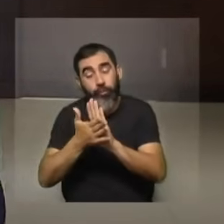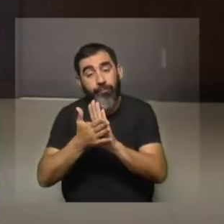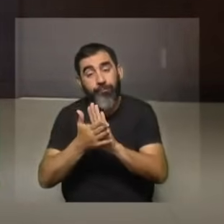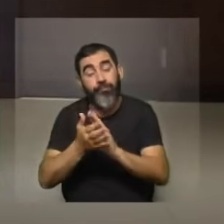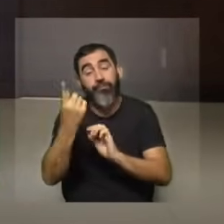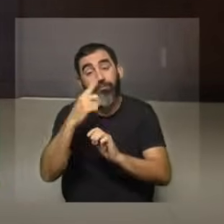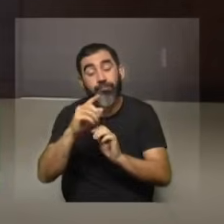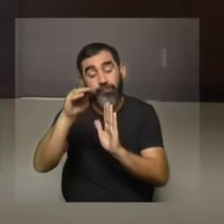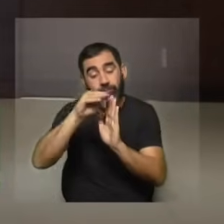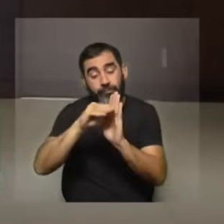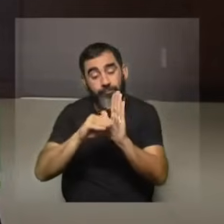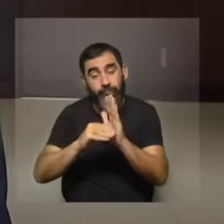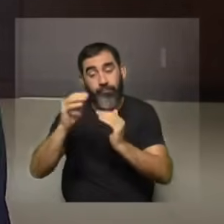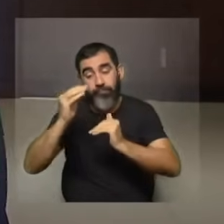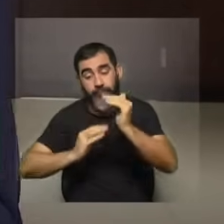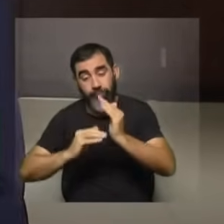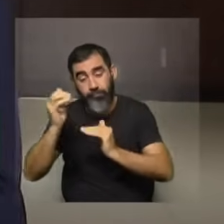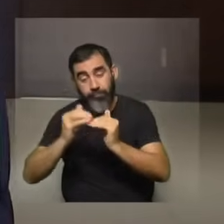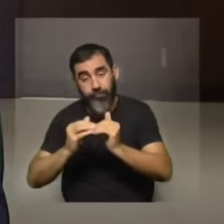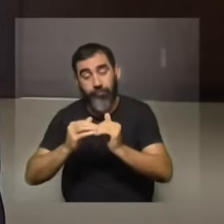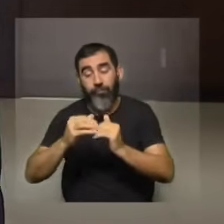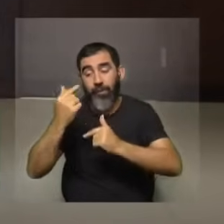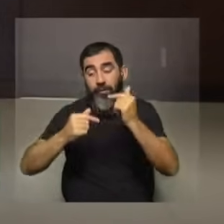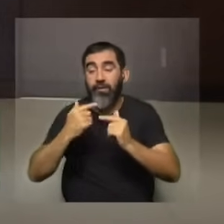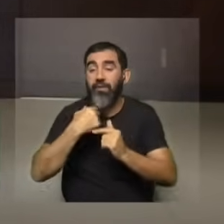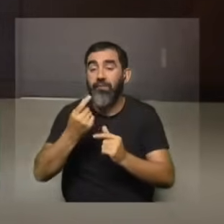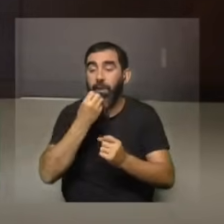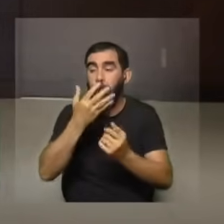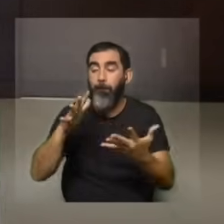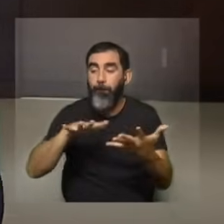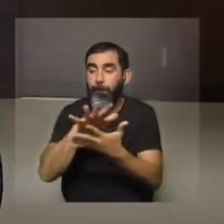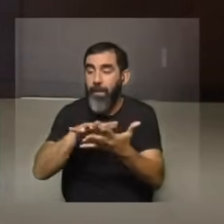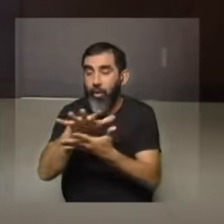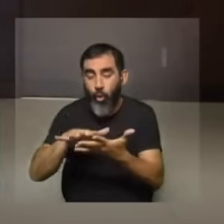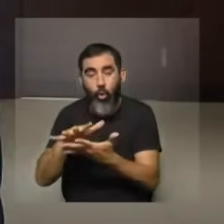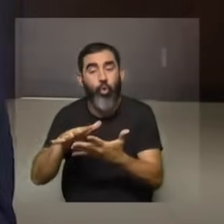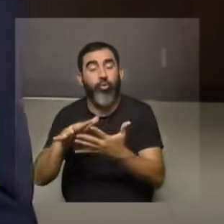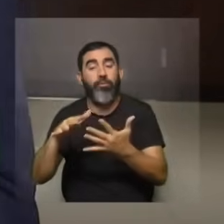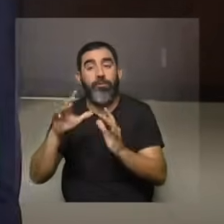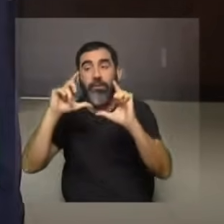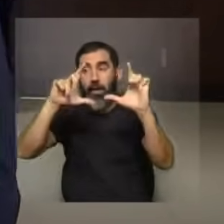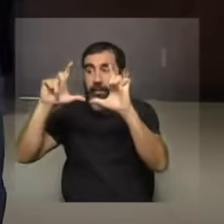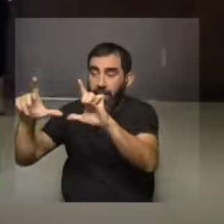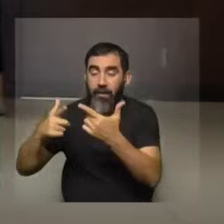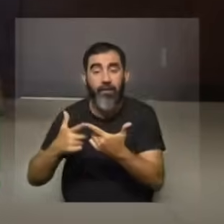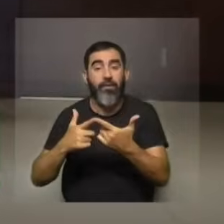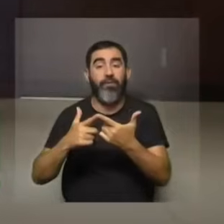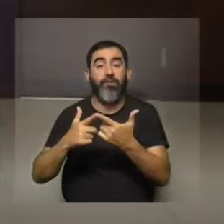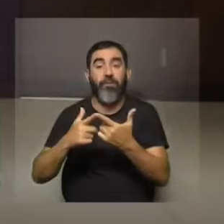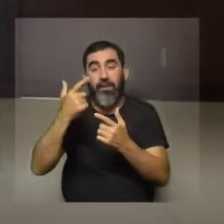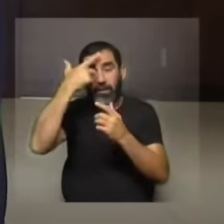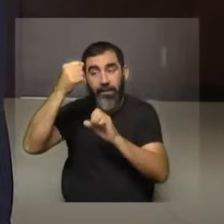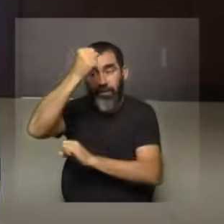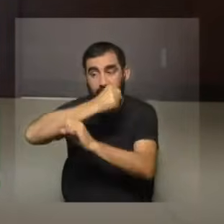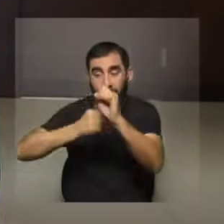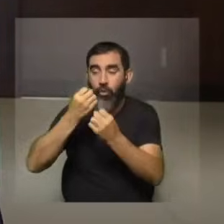al principio, las medidas de infraestructura, las obras que ayudan a mejor circulación, la señalización, la incorporación de